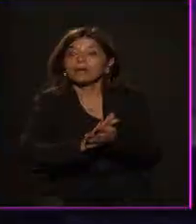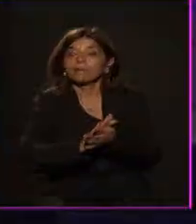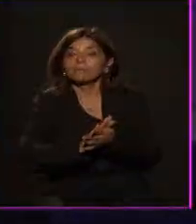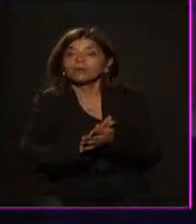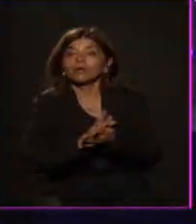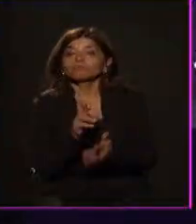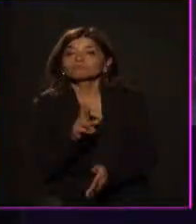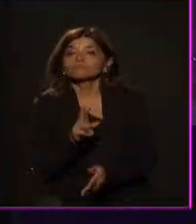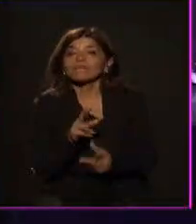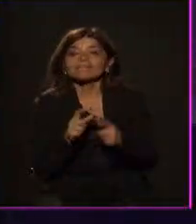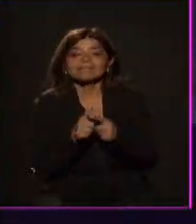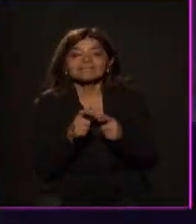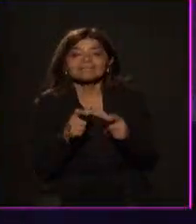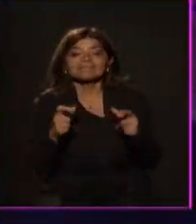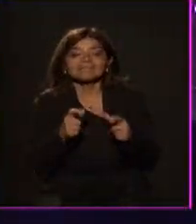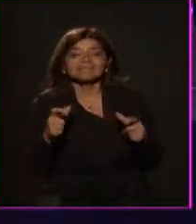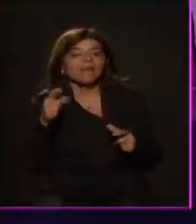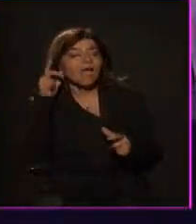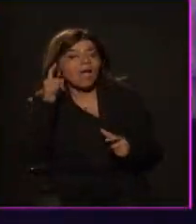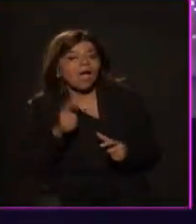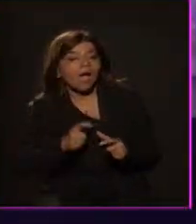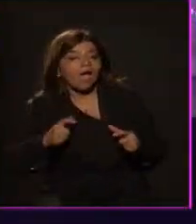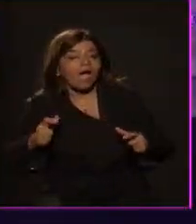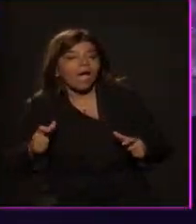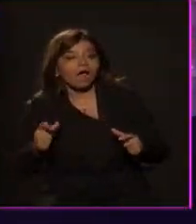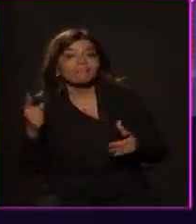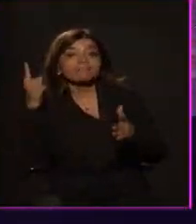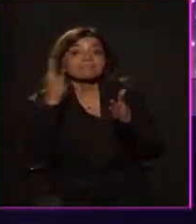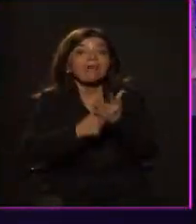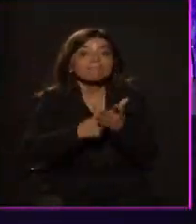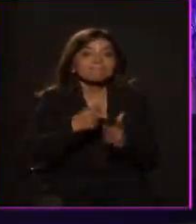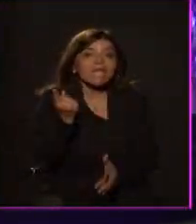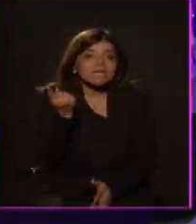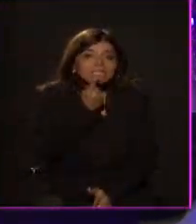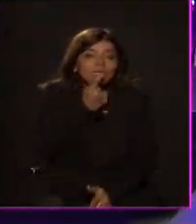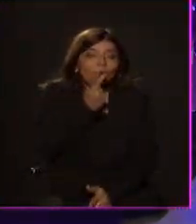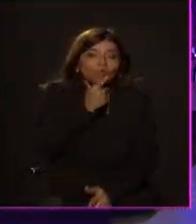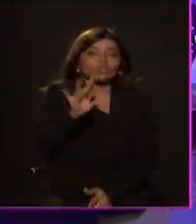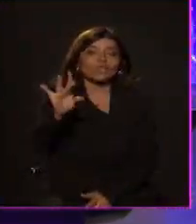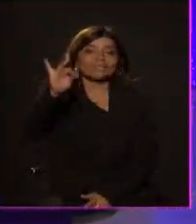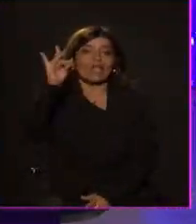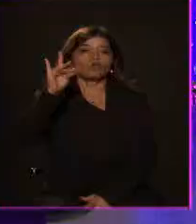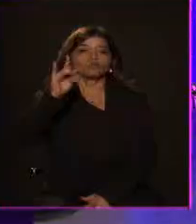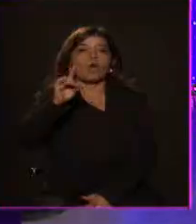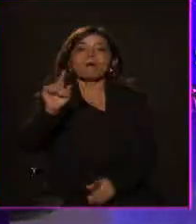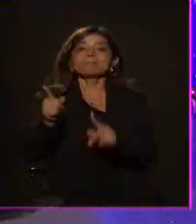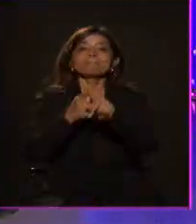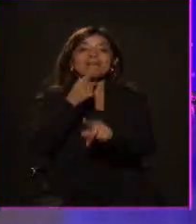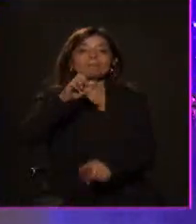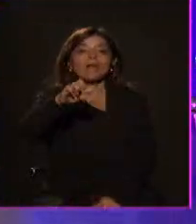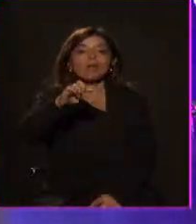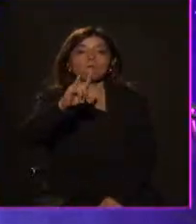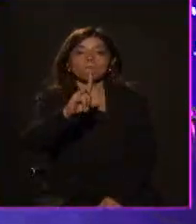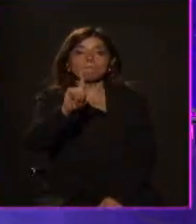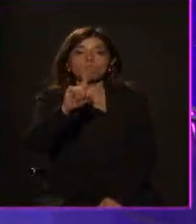se repetía sin fallar en ese periodo. Y esto fue básicamente el descubrimiento del pulsar, el primer pulsar descubierto.